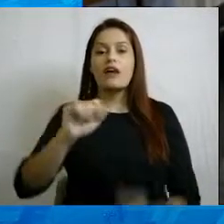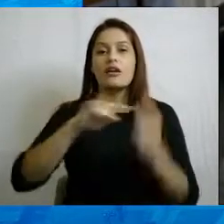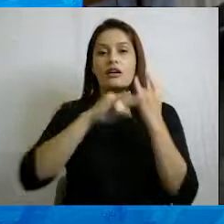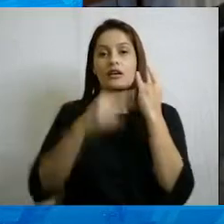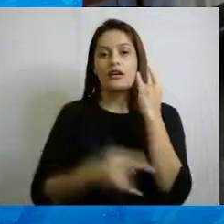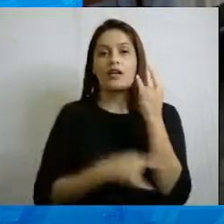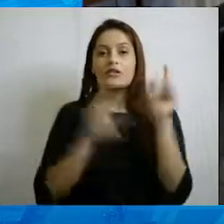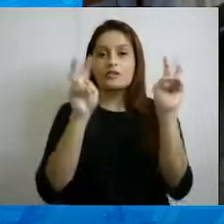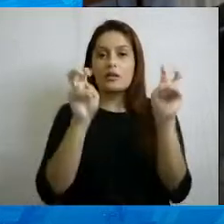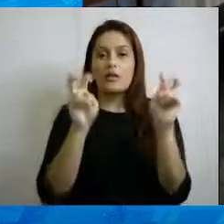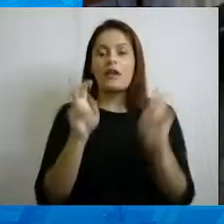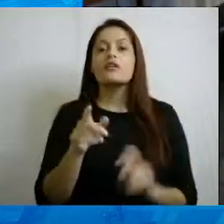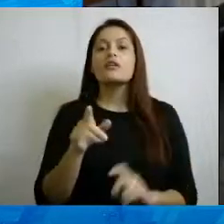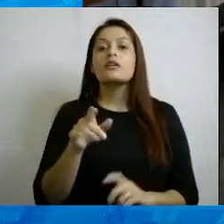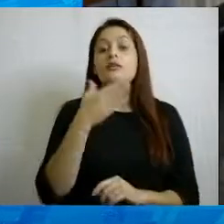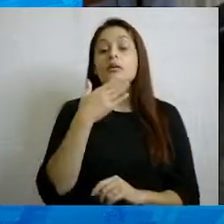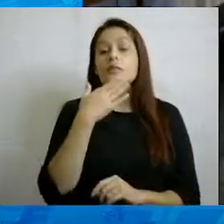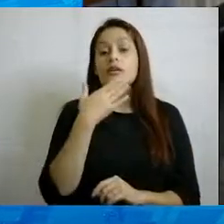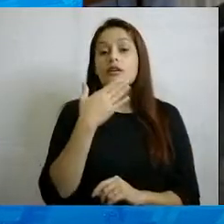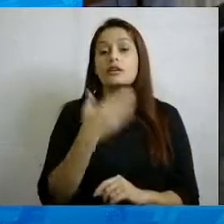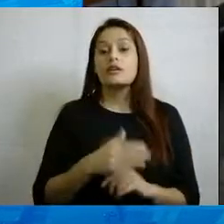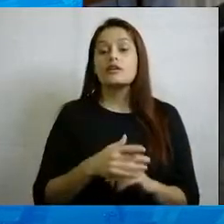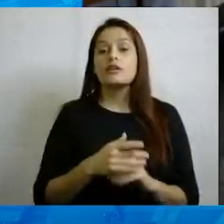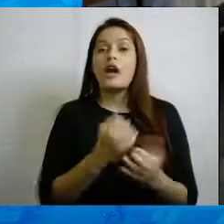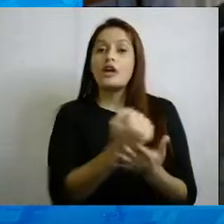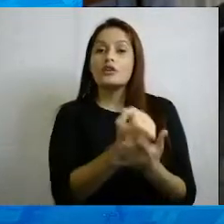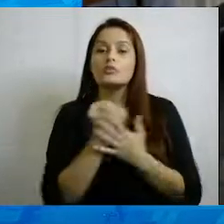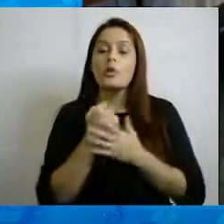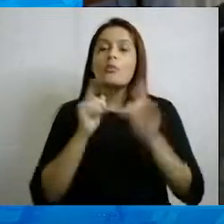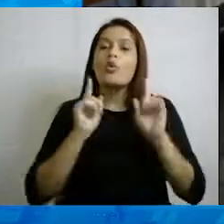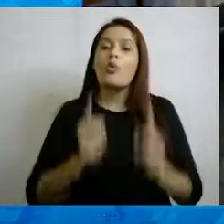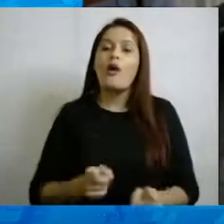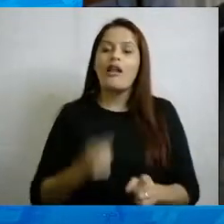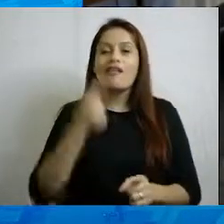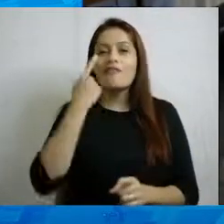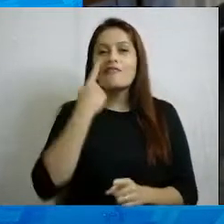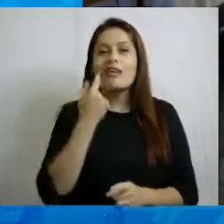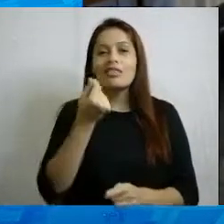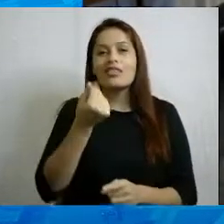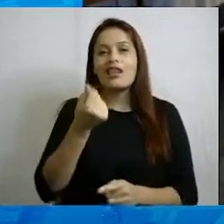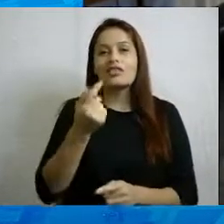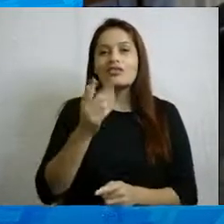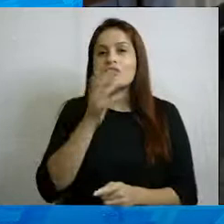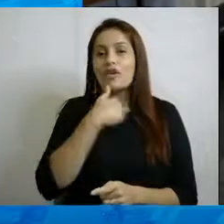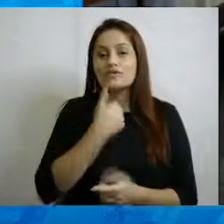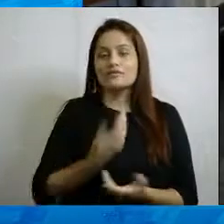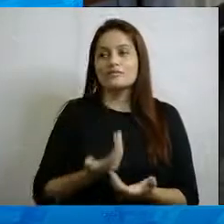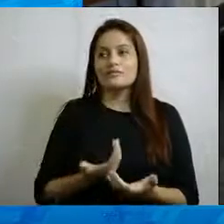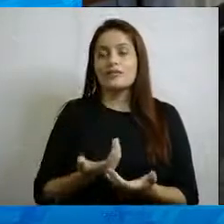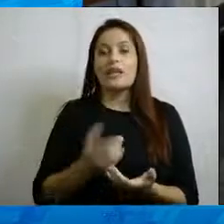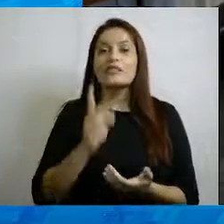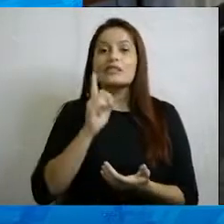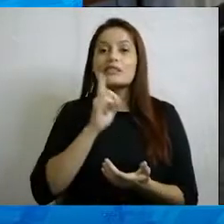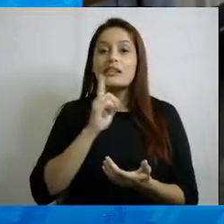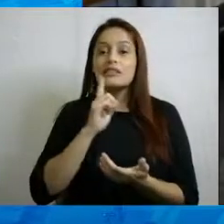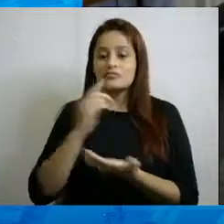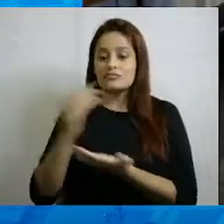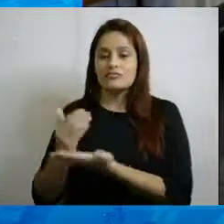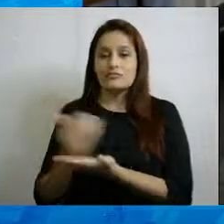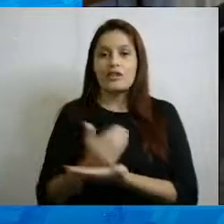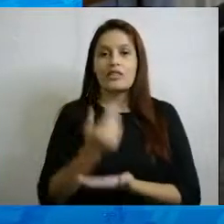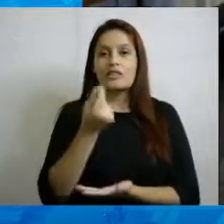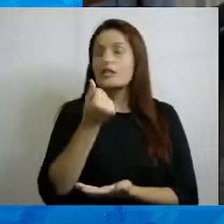dándonos algunas soluciones. Pero aún así nos vemos complicados con los recursos que contamos, ya que la recaudación, como